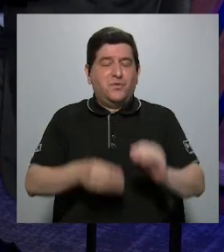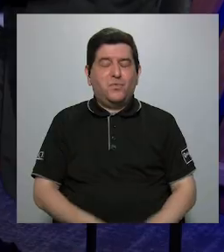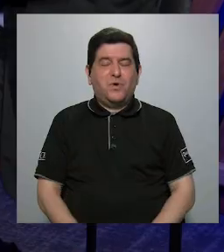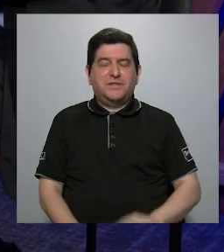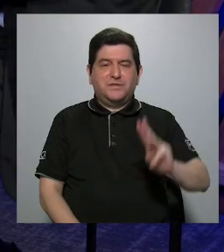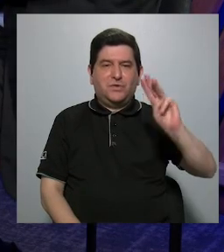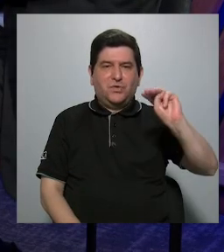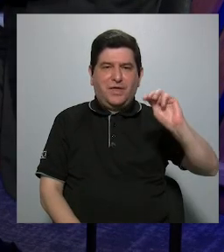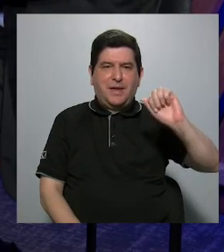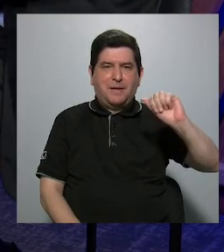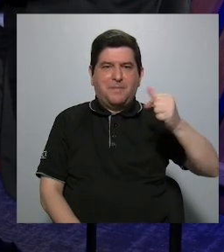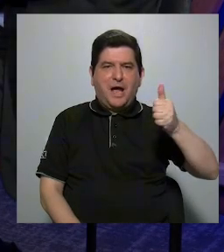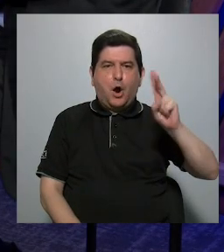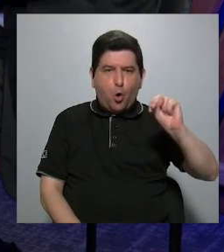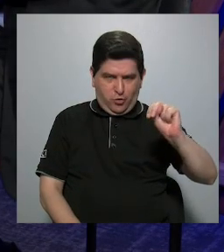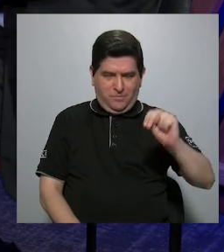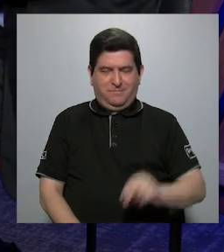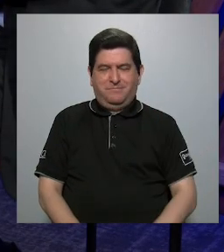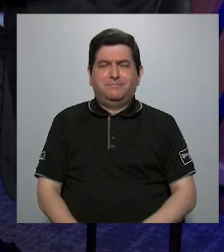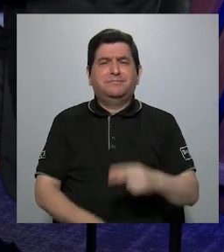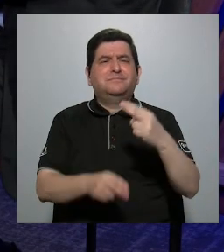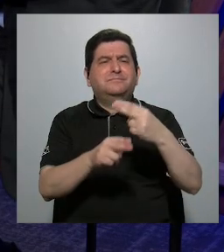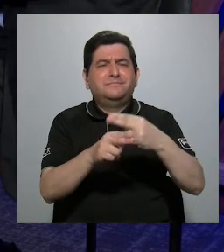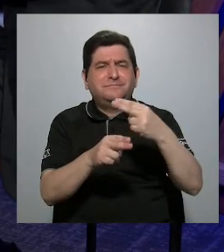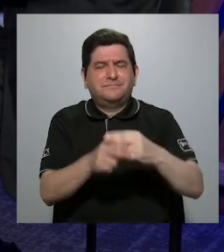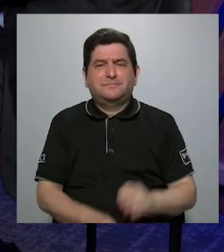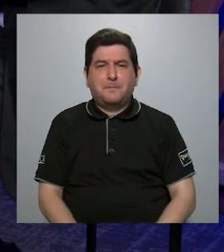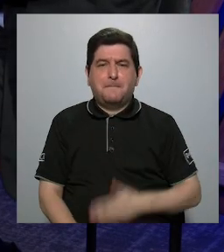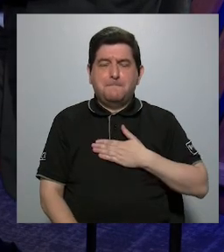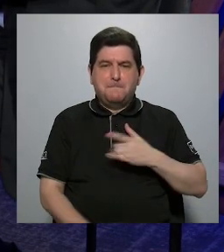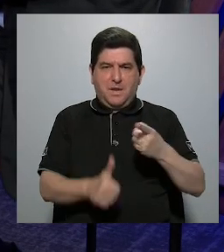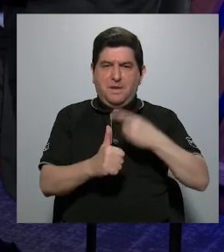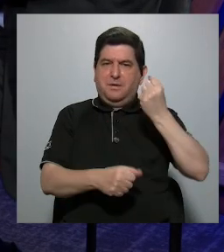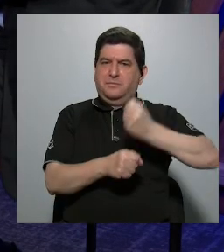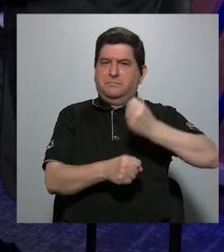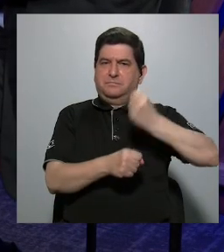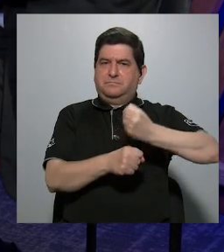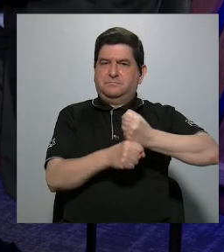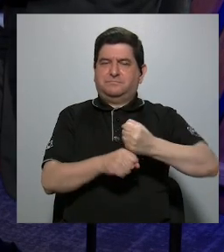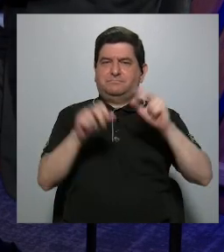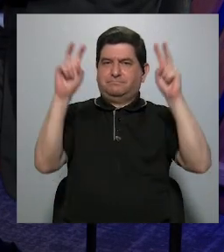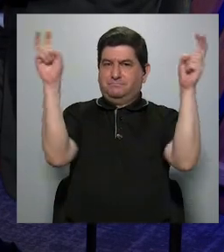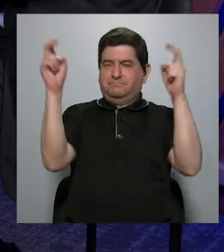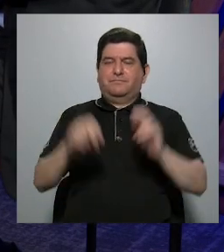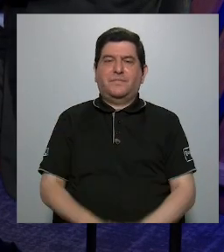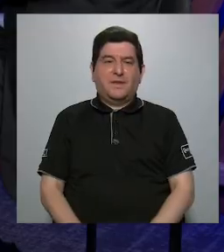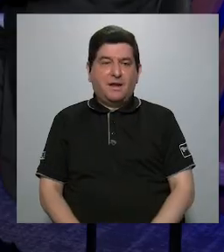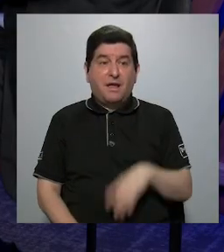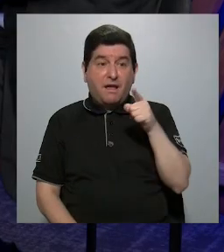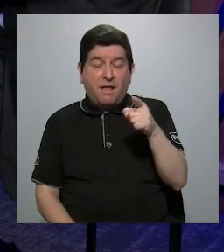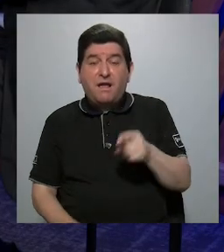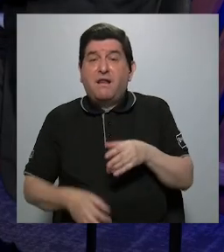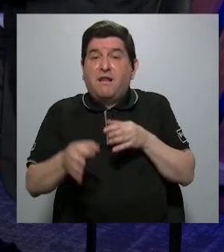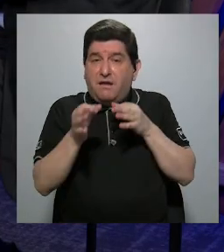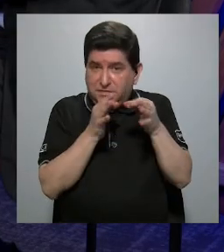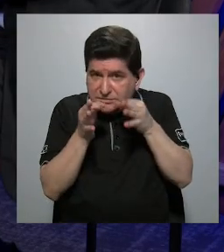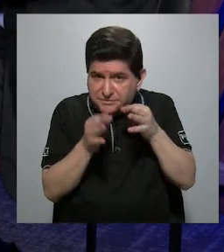los cuentos de Magón, que se llama Mi primer empleo, Magón